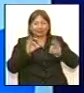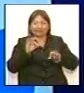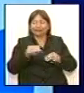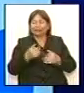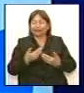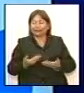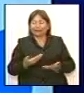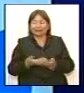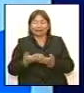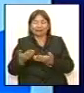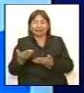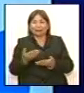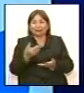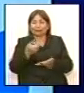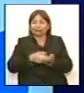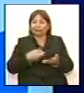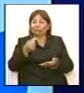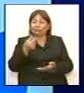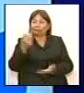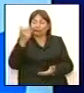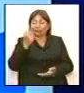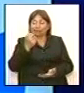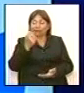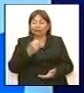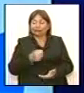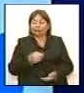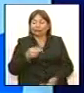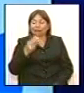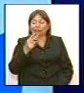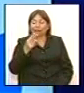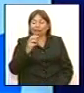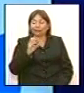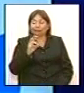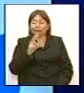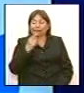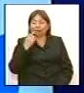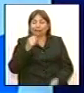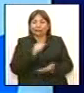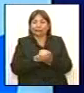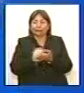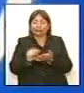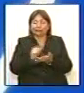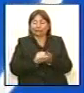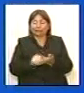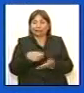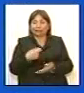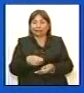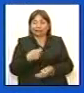iniciativa establece una pensión que asciende a 2 remuneraciones mínimas vitales mensuales.